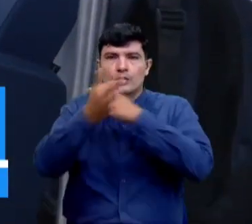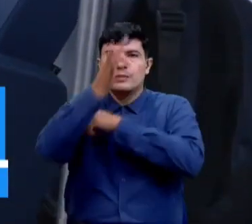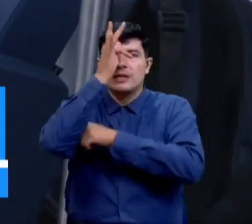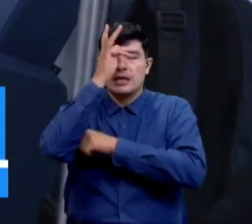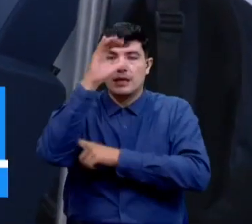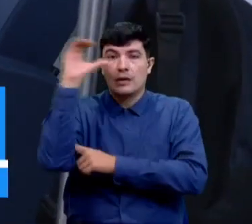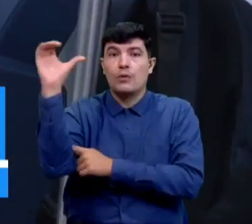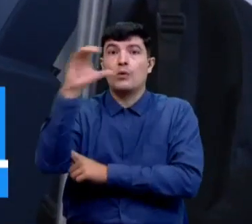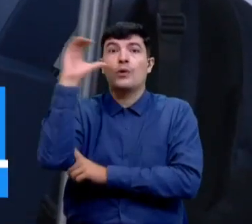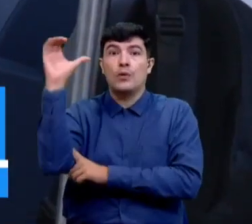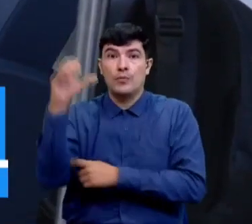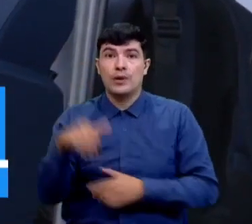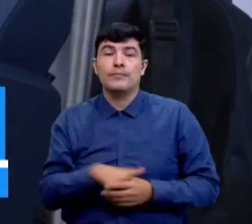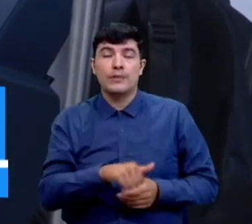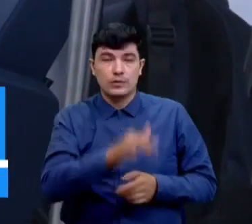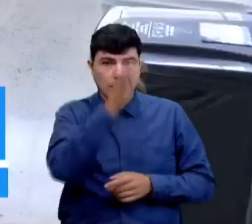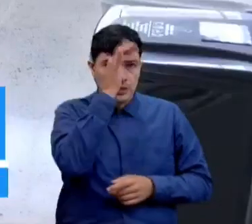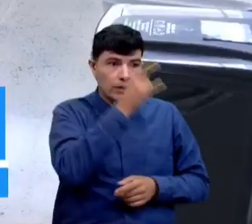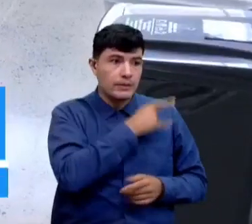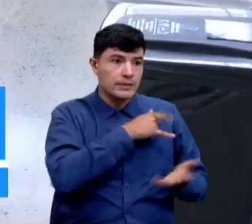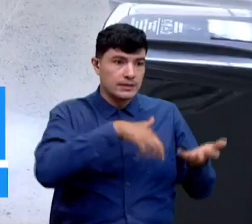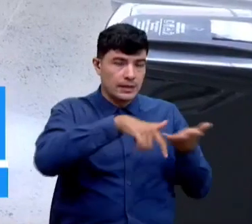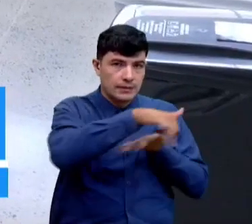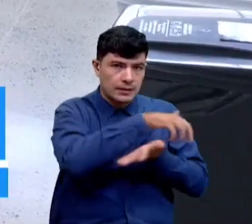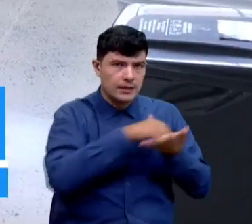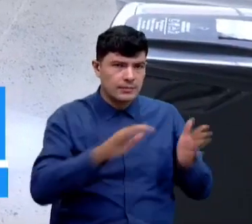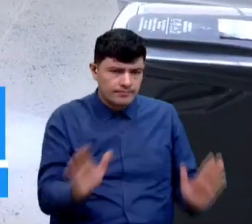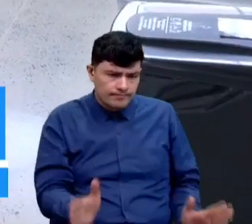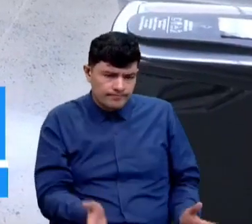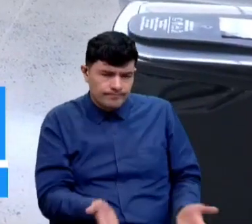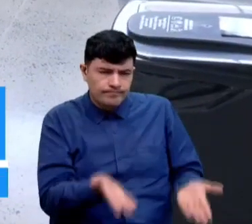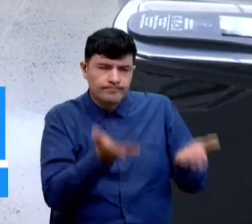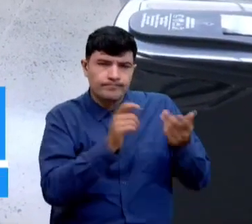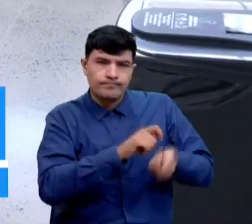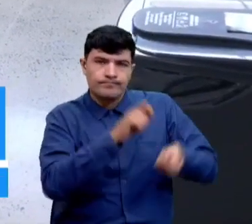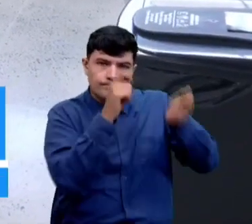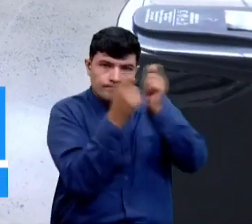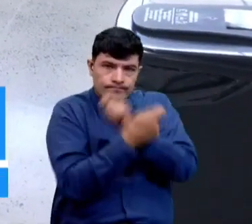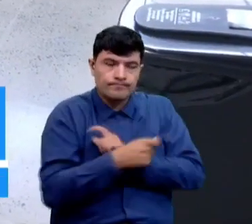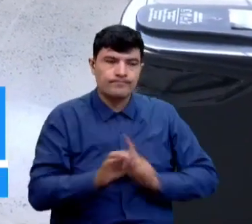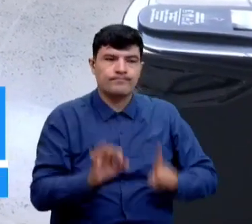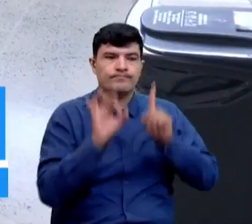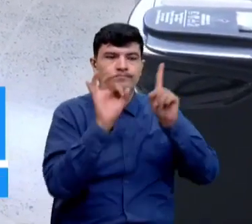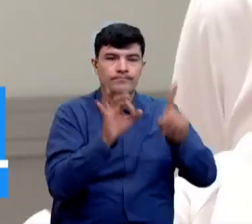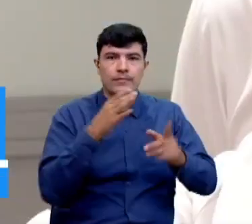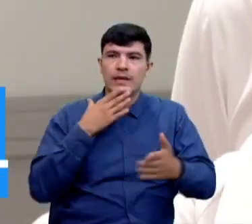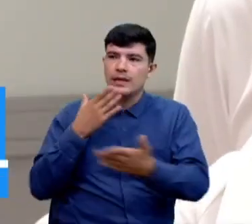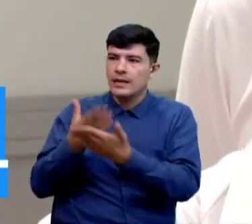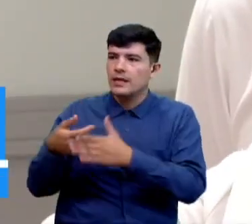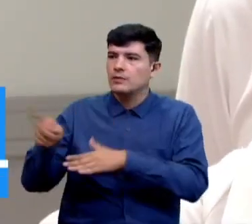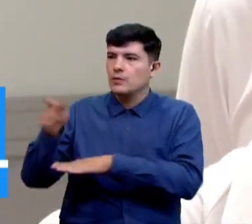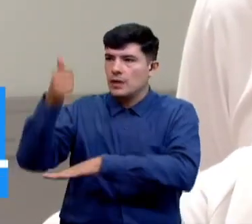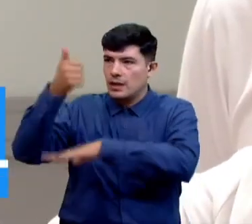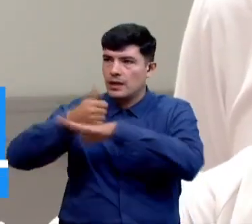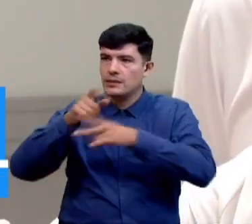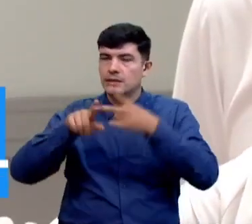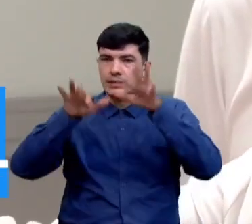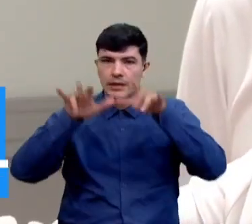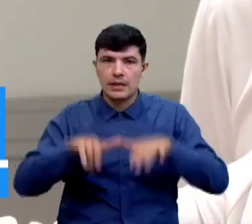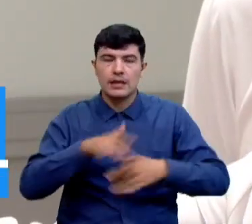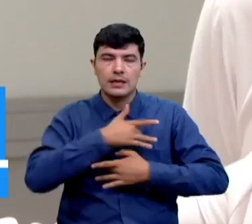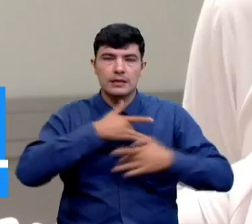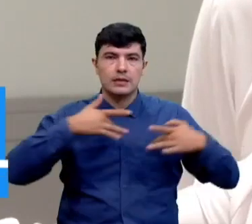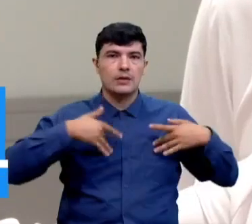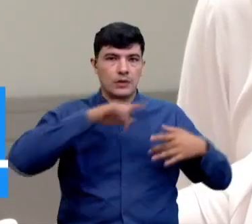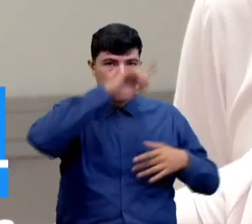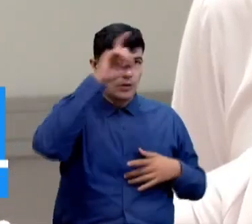Universitario sin duda se viene transformando y gracias a ese trabajo articulado de la gerencia secretaría de salud y gobernación departamental